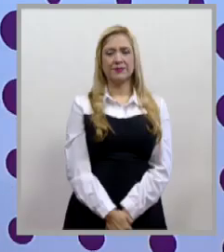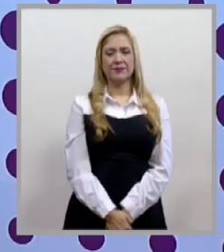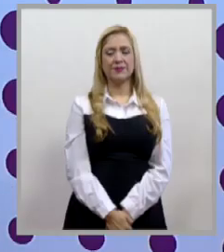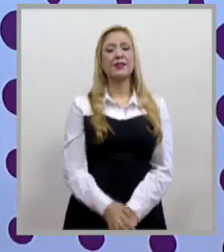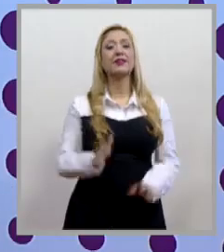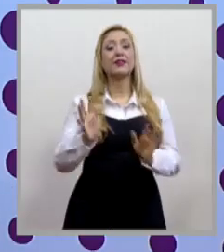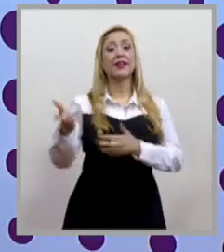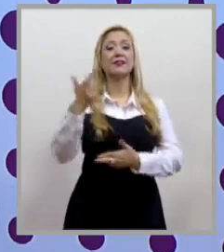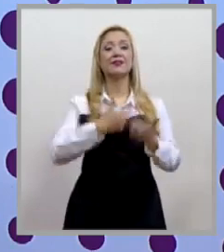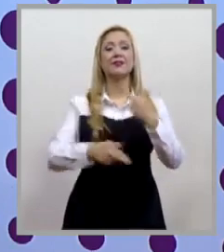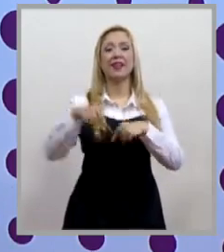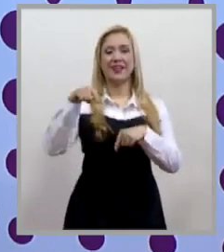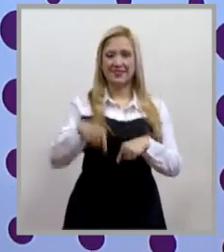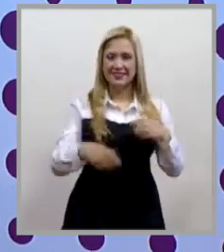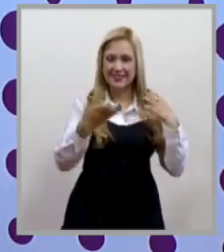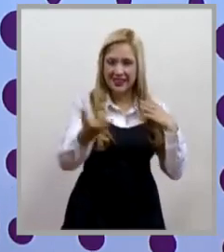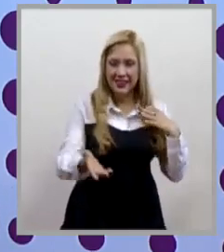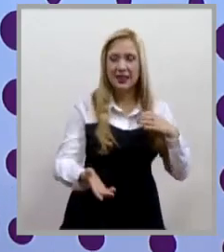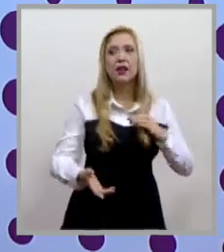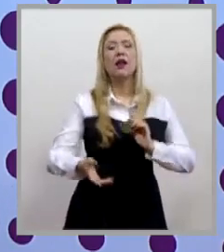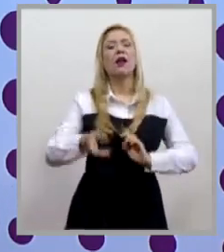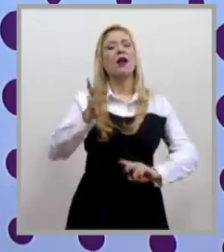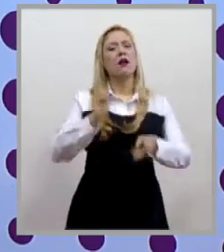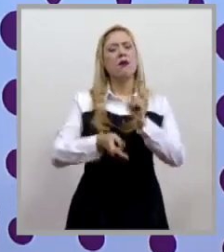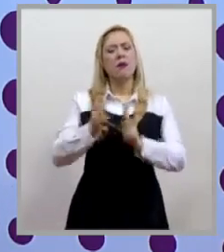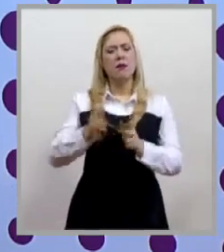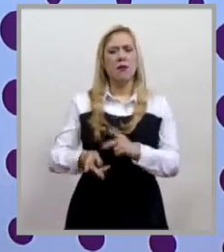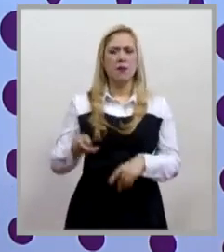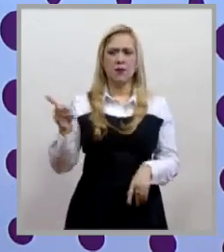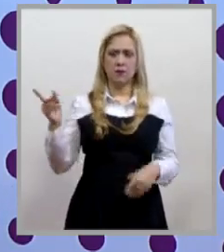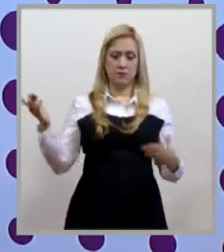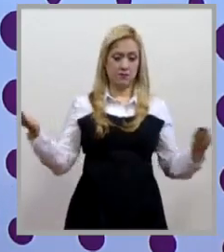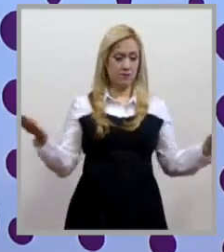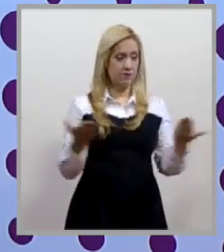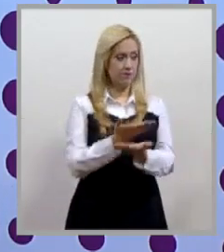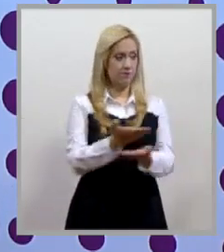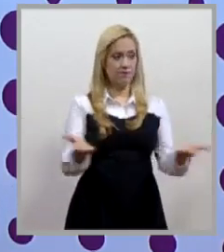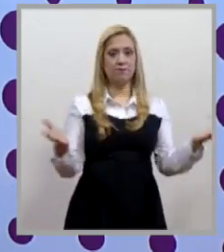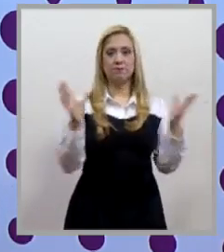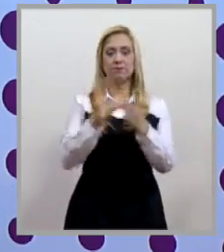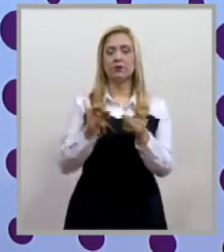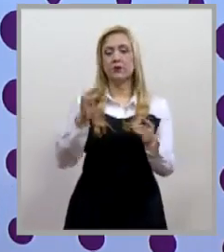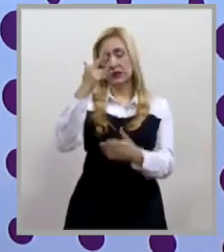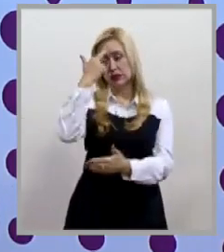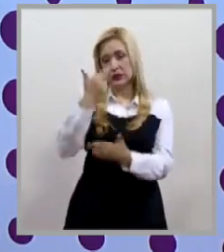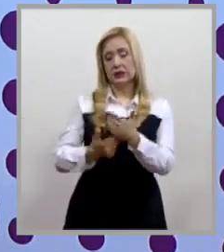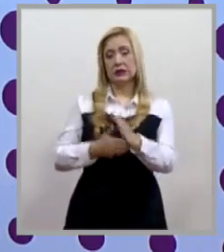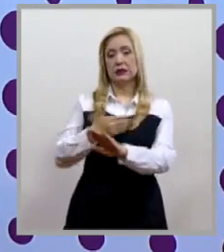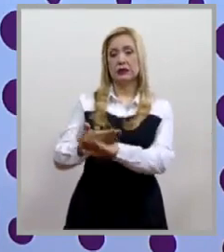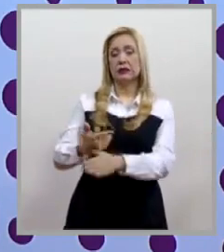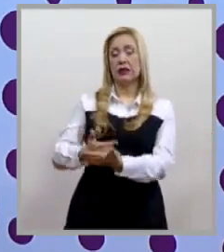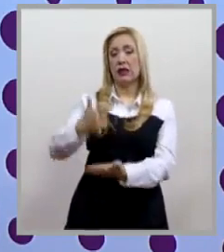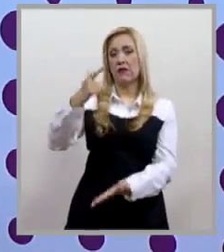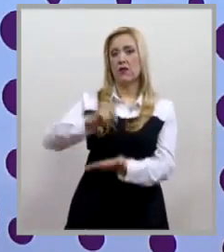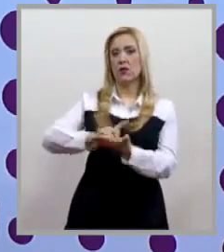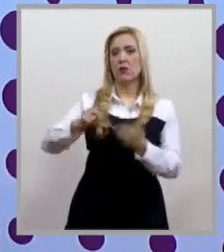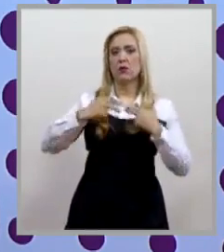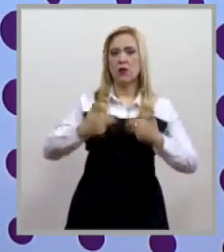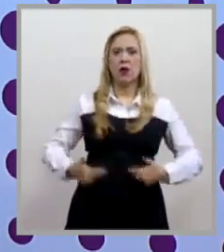Ya estamos de regreso en su programa Tus Derechos. Estamos conversando con 4 expertas sobre la violación grave a derechos humanos, que es el